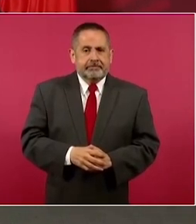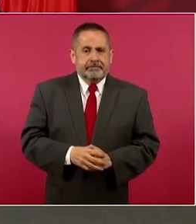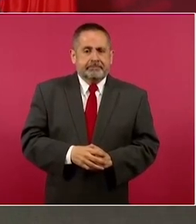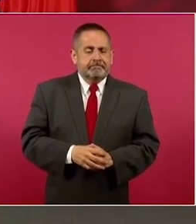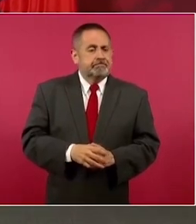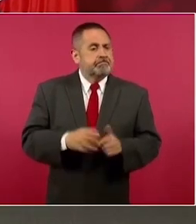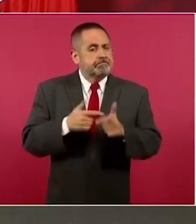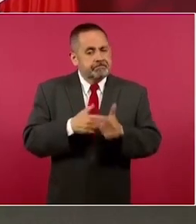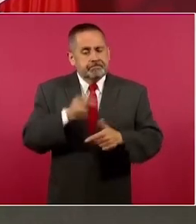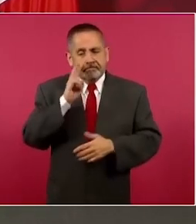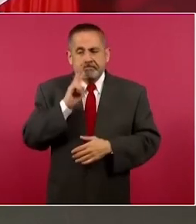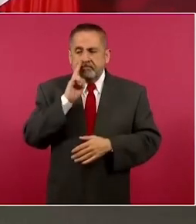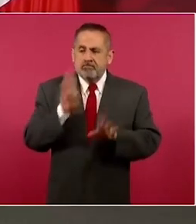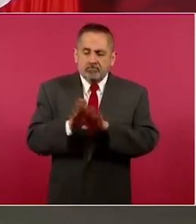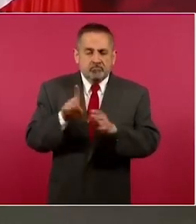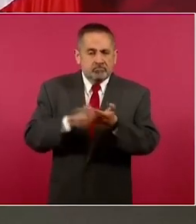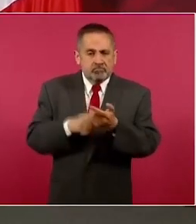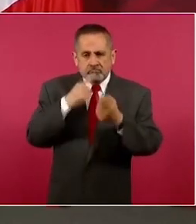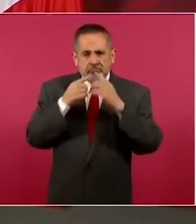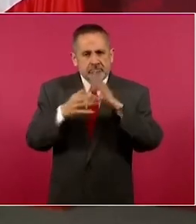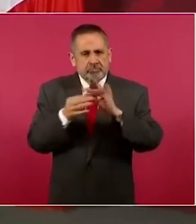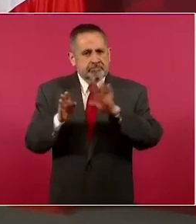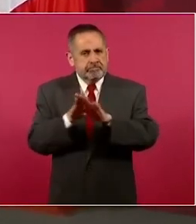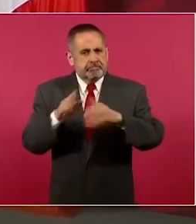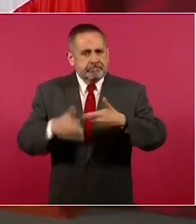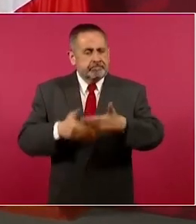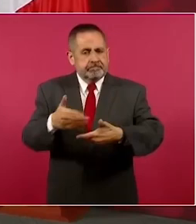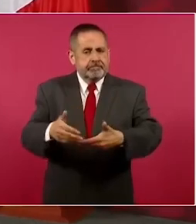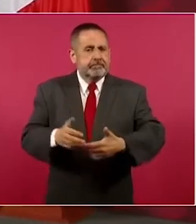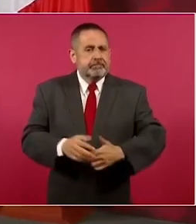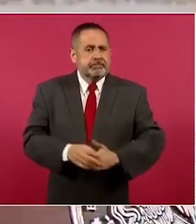Vamos a tratar también de convencer.